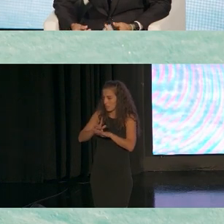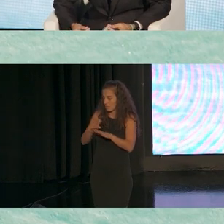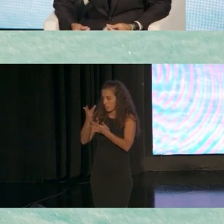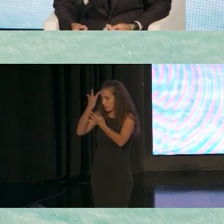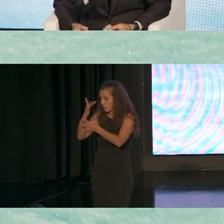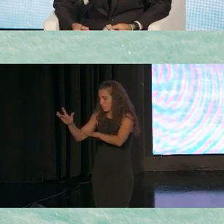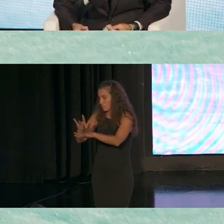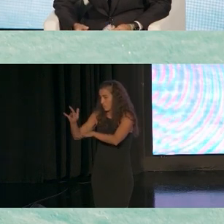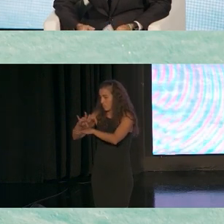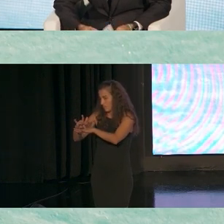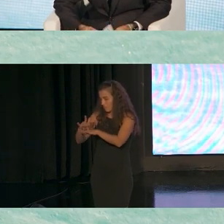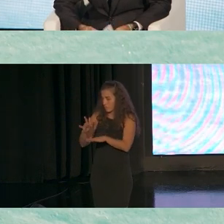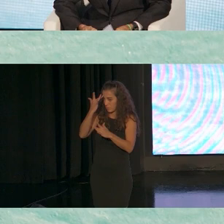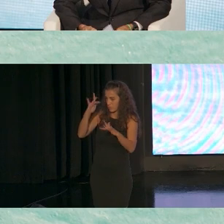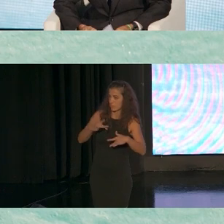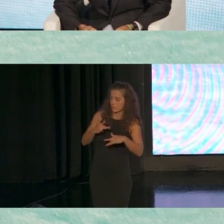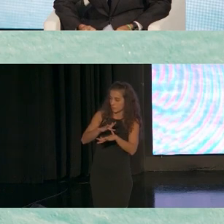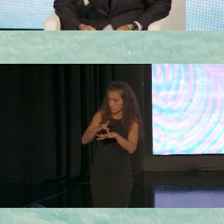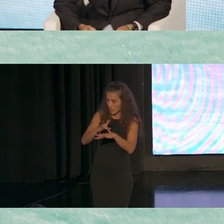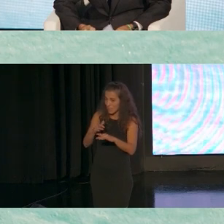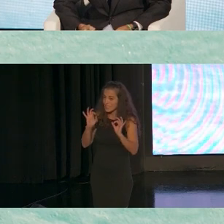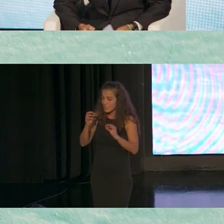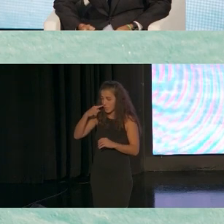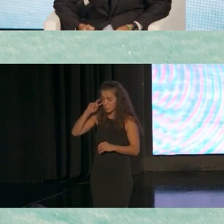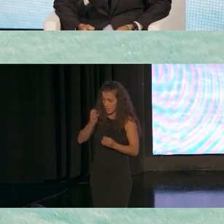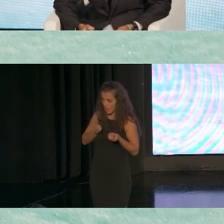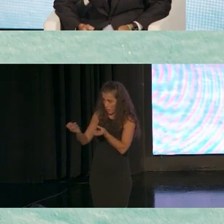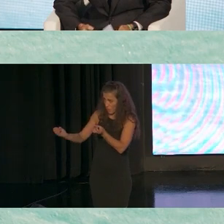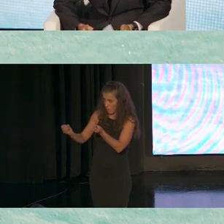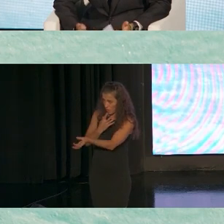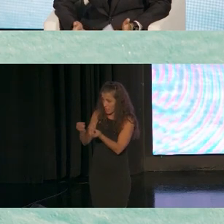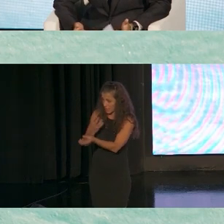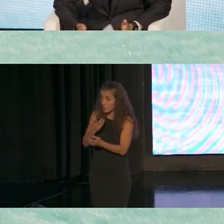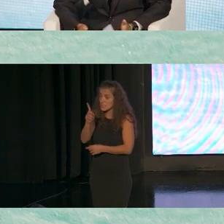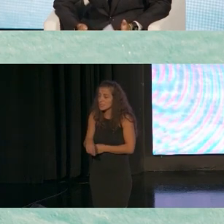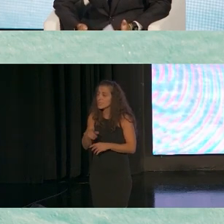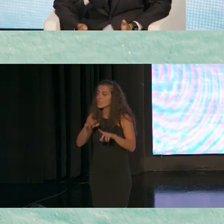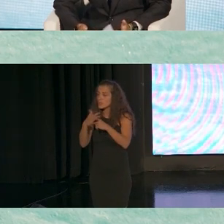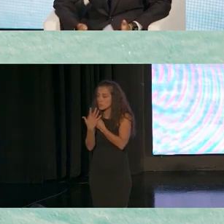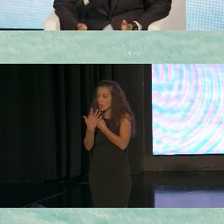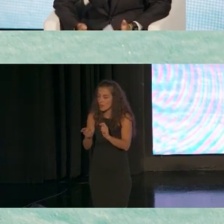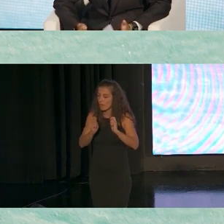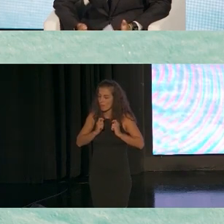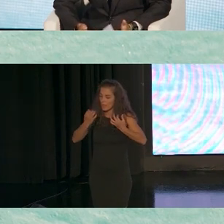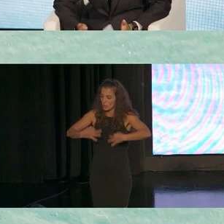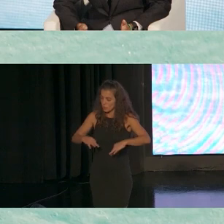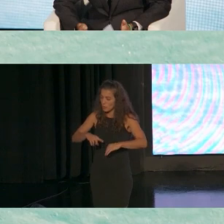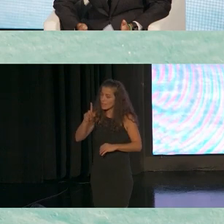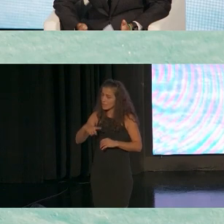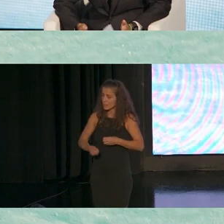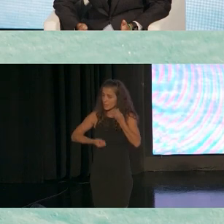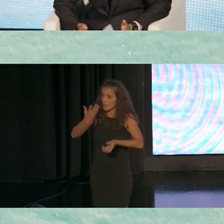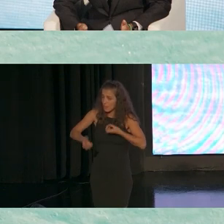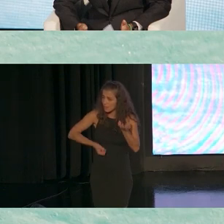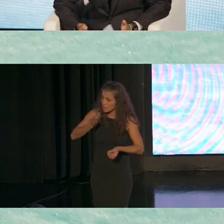al contar nuestra propia experiencia eh normalizamos la situación nos desahogamos